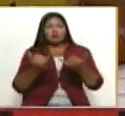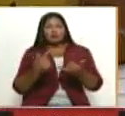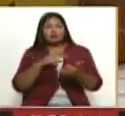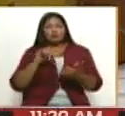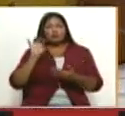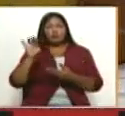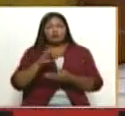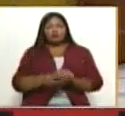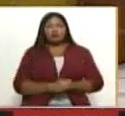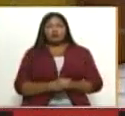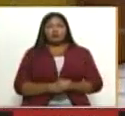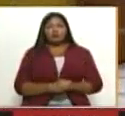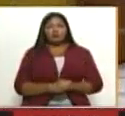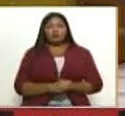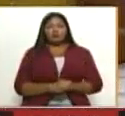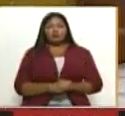país.